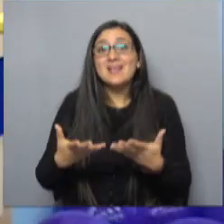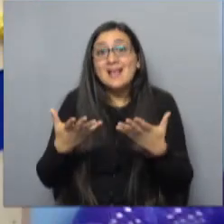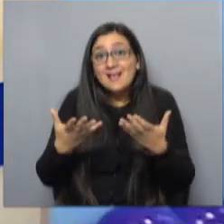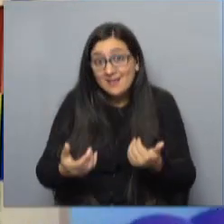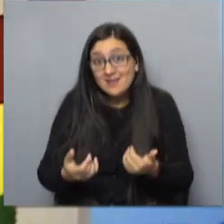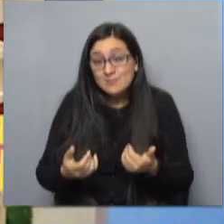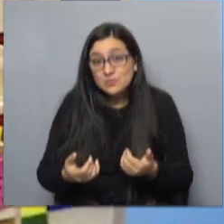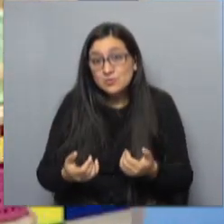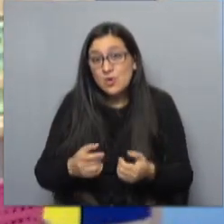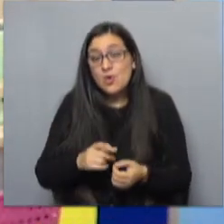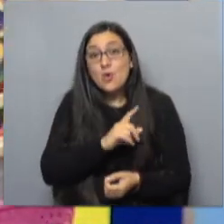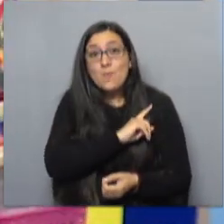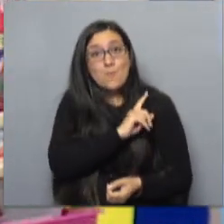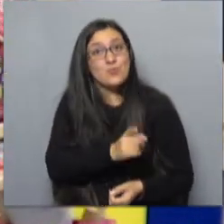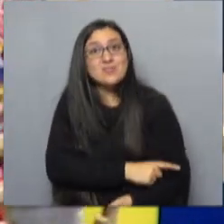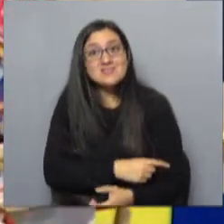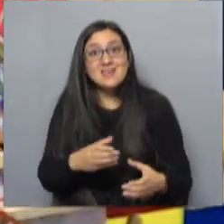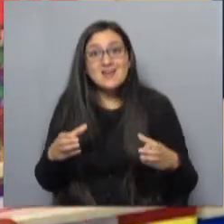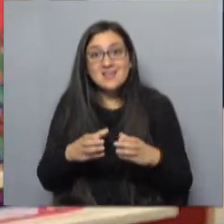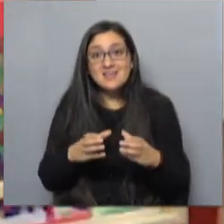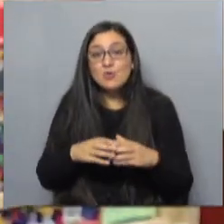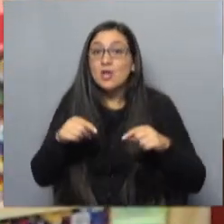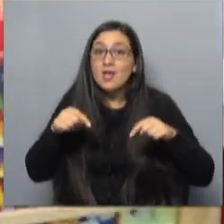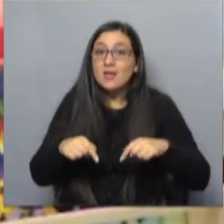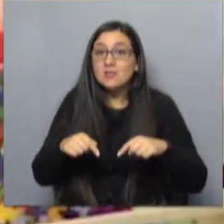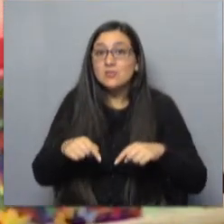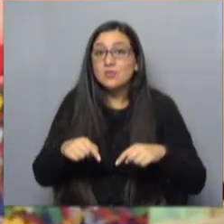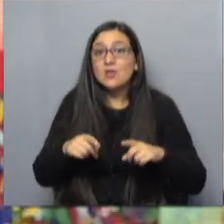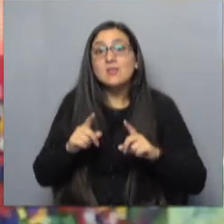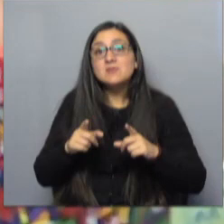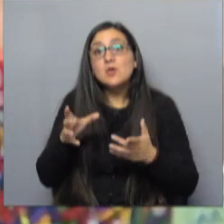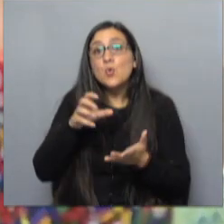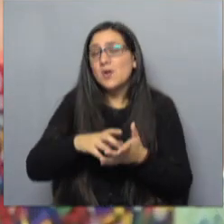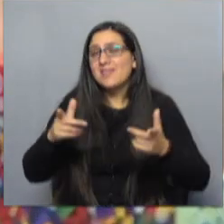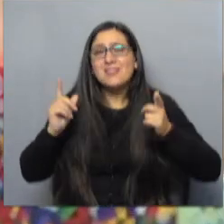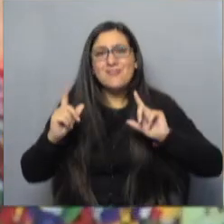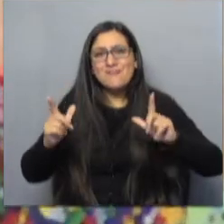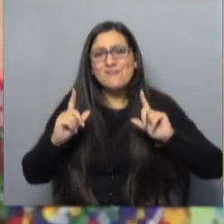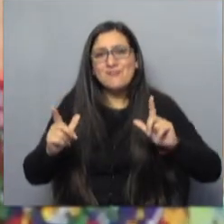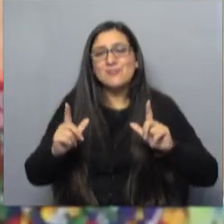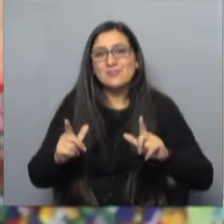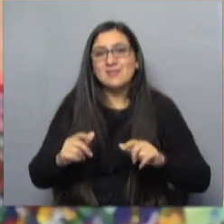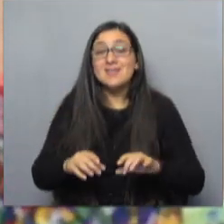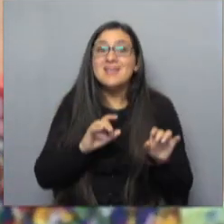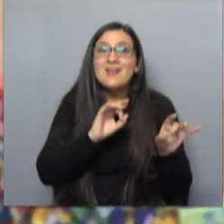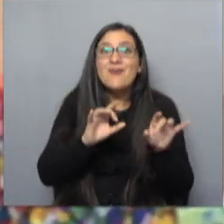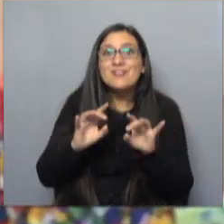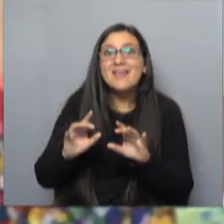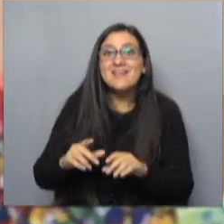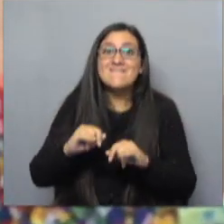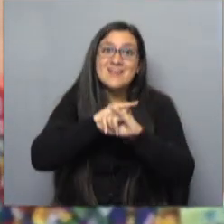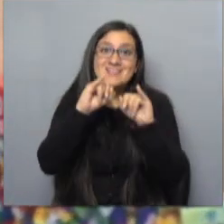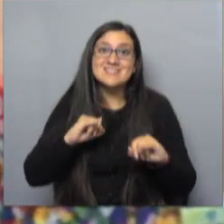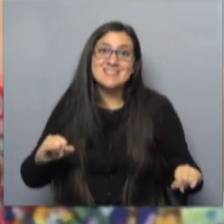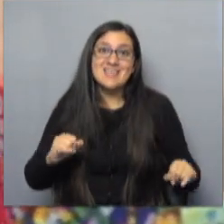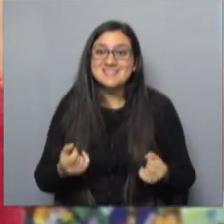justamente también potenciar al equipo y que esto también sea un espacio de disfrute y contagio para la comunidad. Si